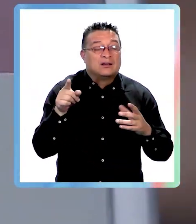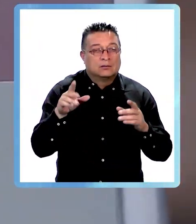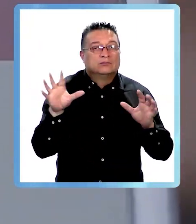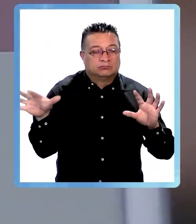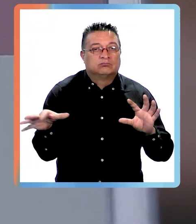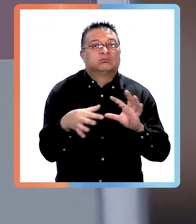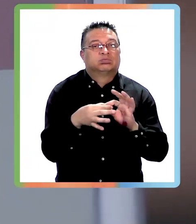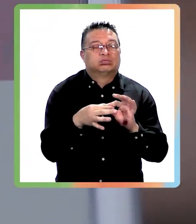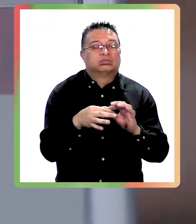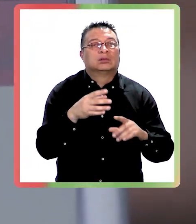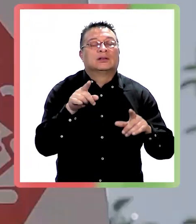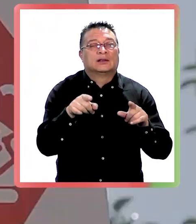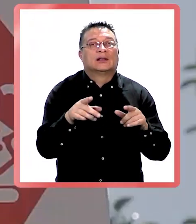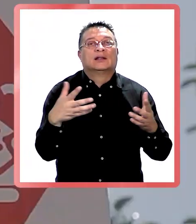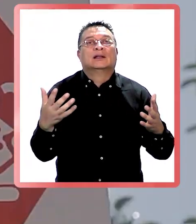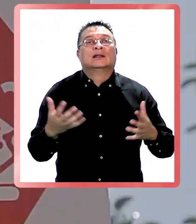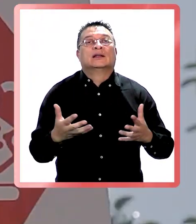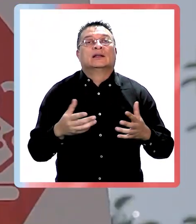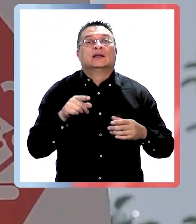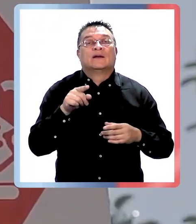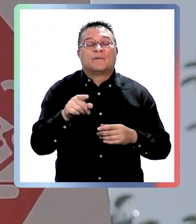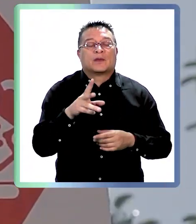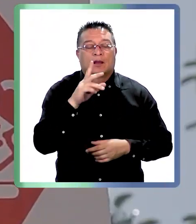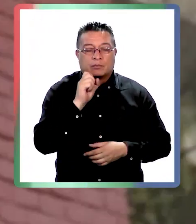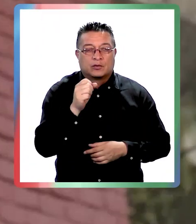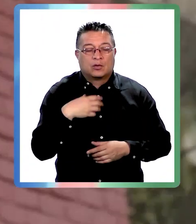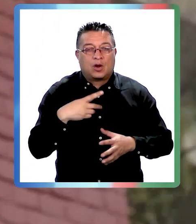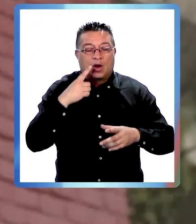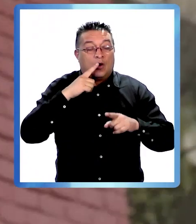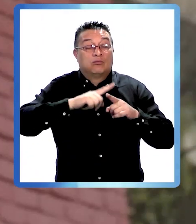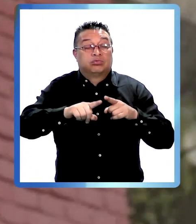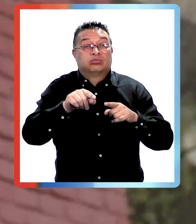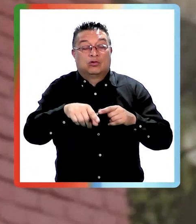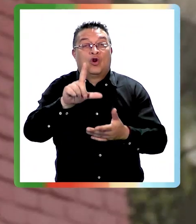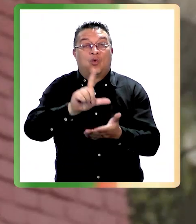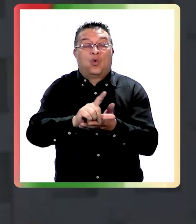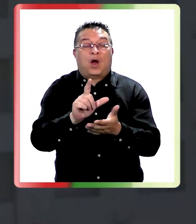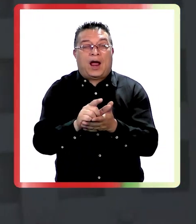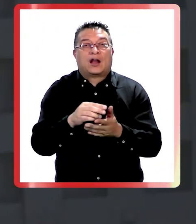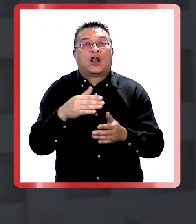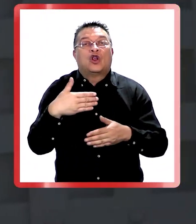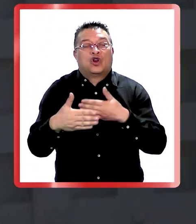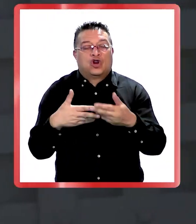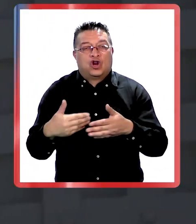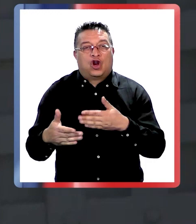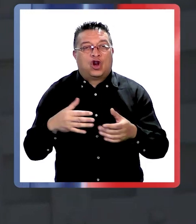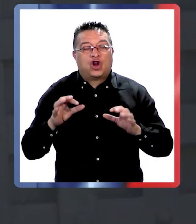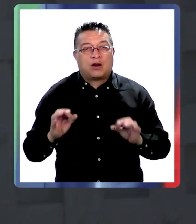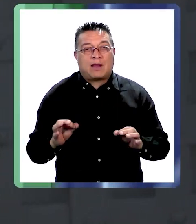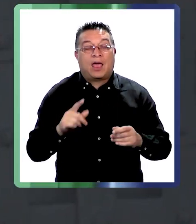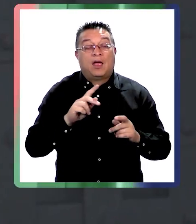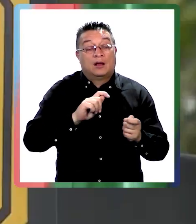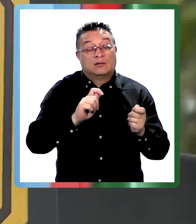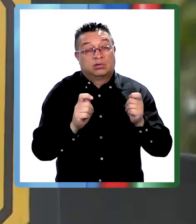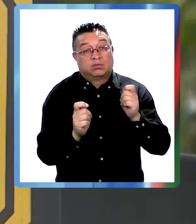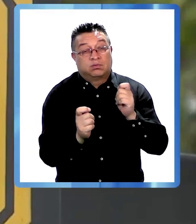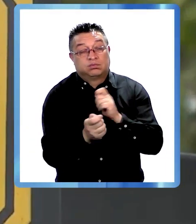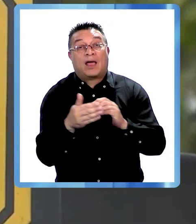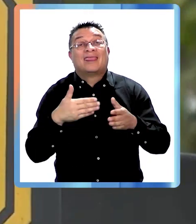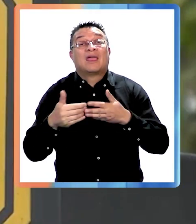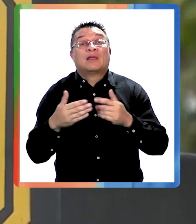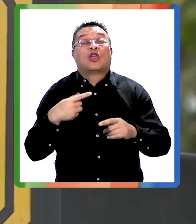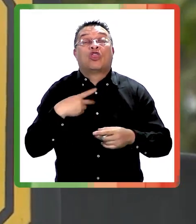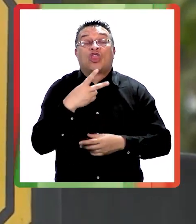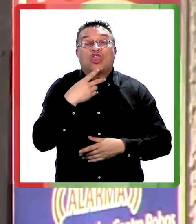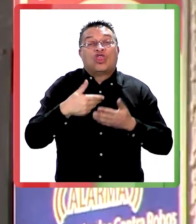con o sea, con en el fondo lo que yo entiendo como ajeno a mi espacio cotidiano. Y va a variar dependiendo de dónde yo